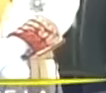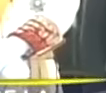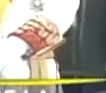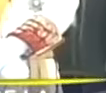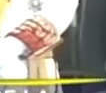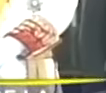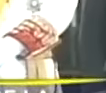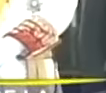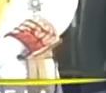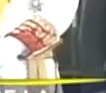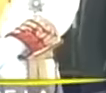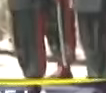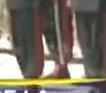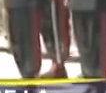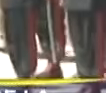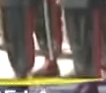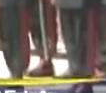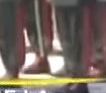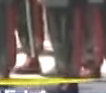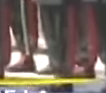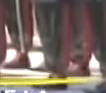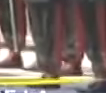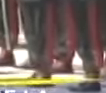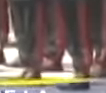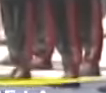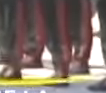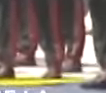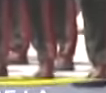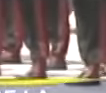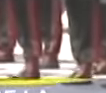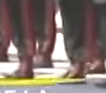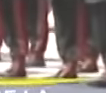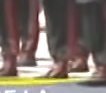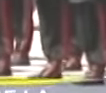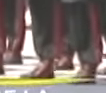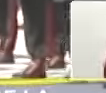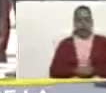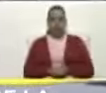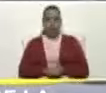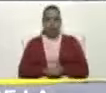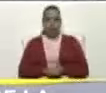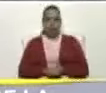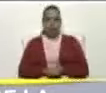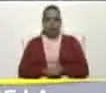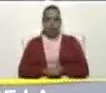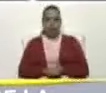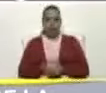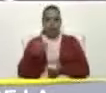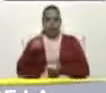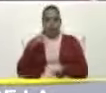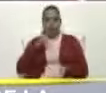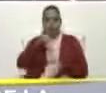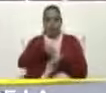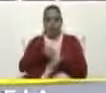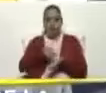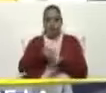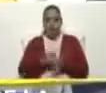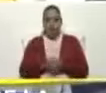victoria. Por eso, cuando llegué a la Academia Militar de la Guardia Nacional